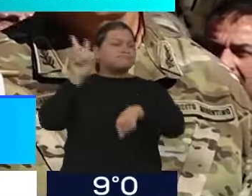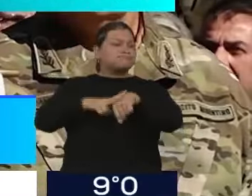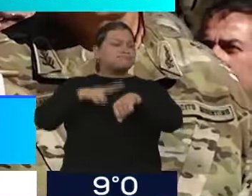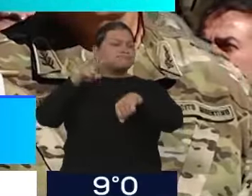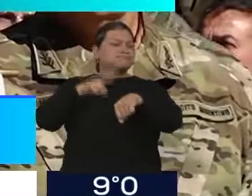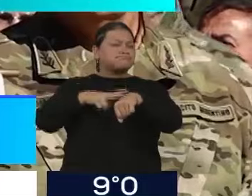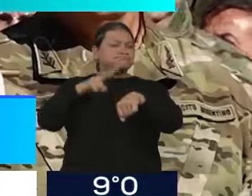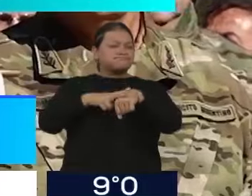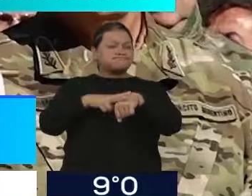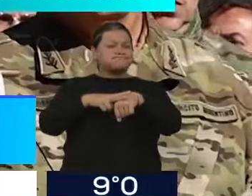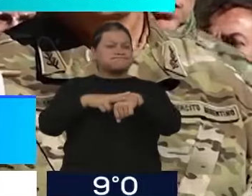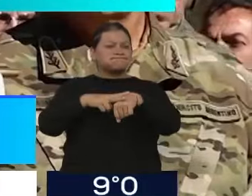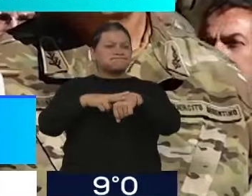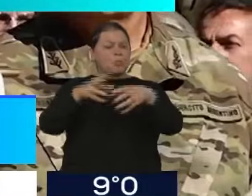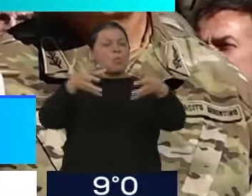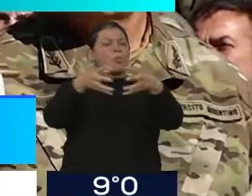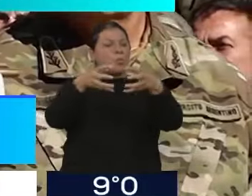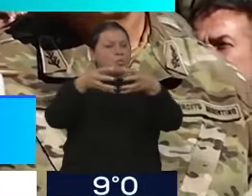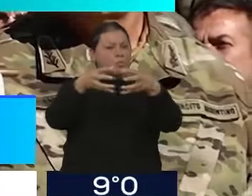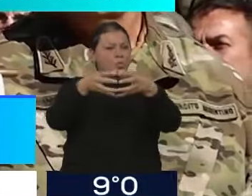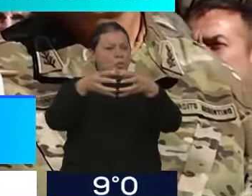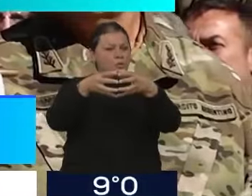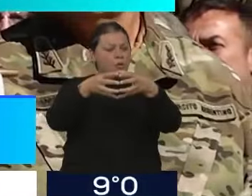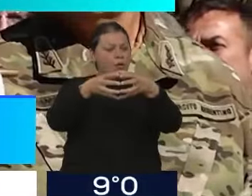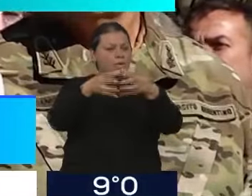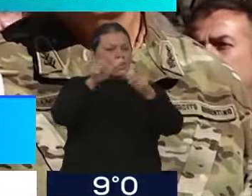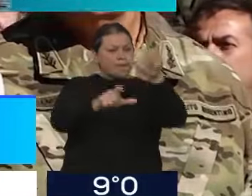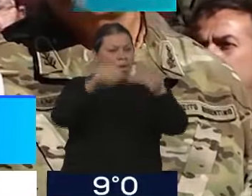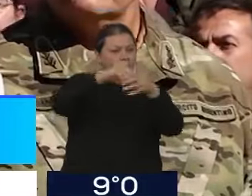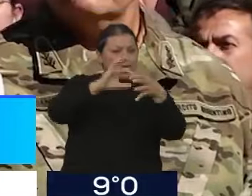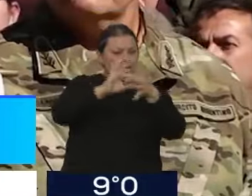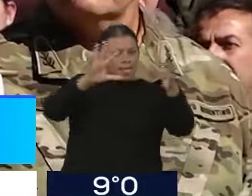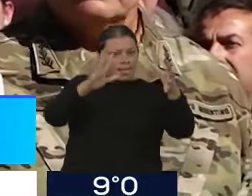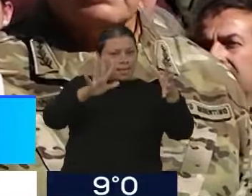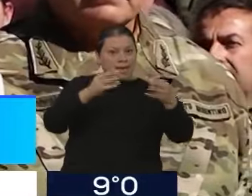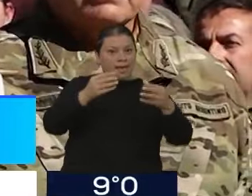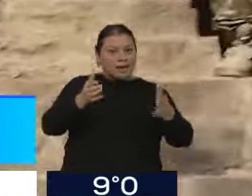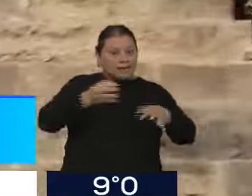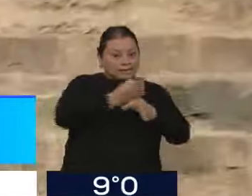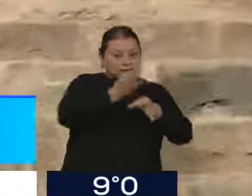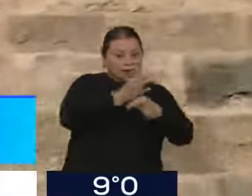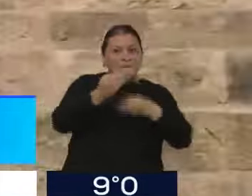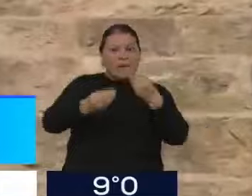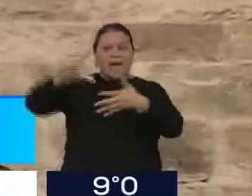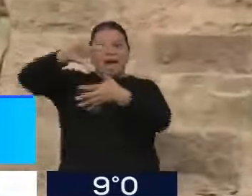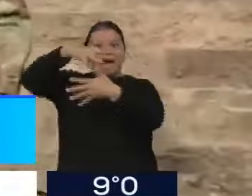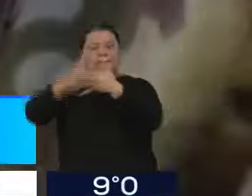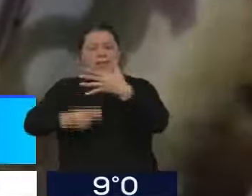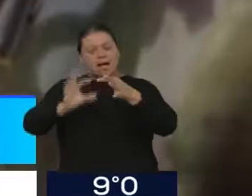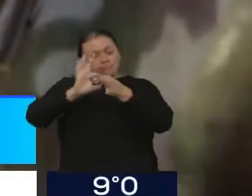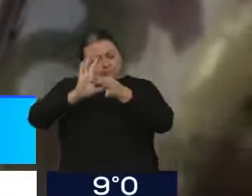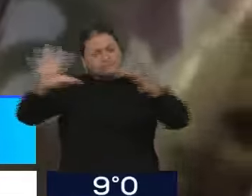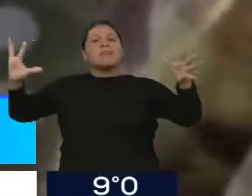y moldeó un ejército libertador que liberó a la América del Sur de la opresión española. Nuestro